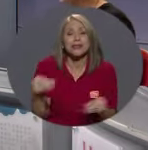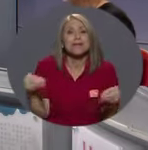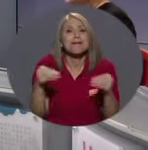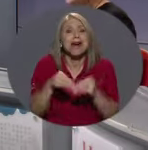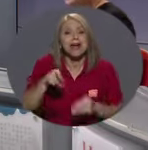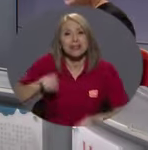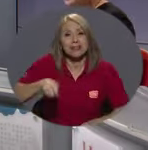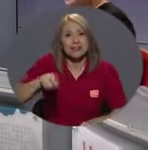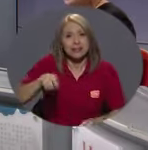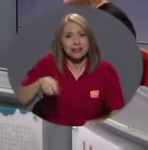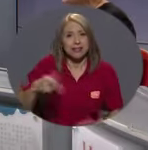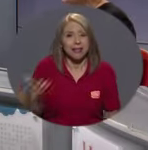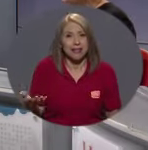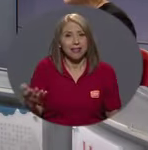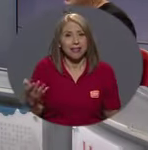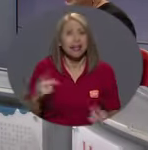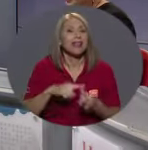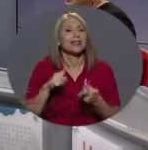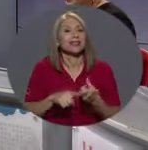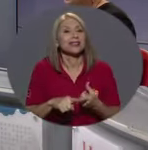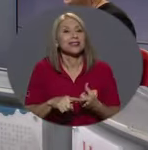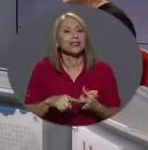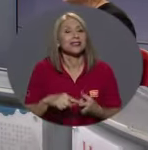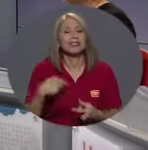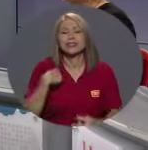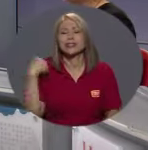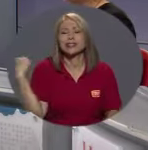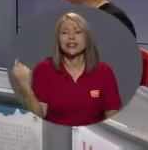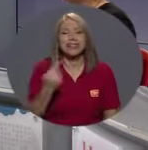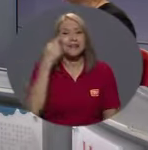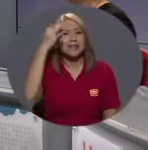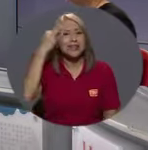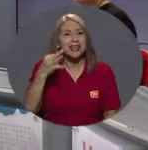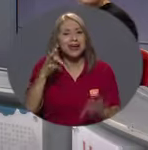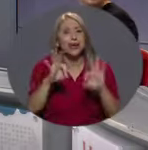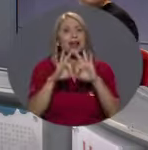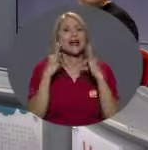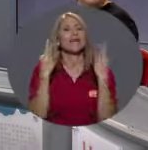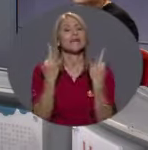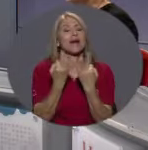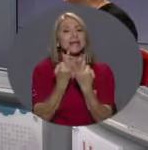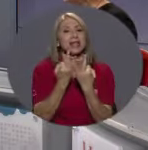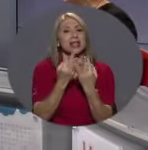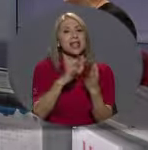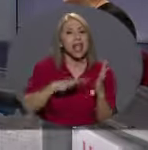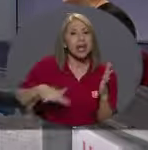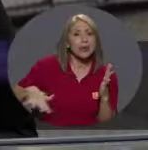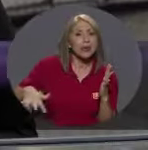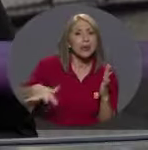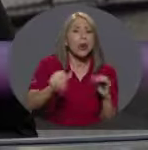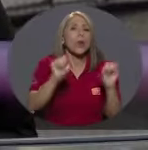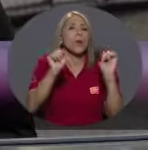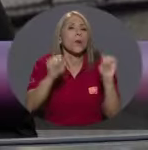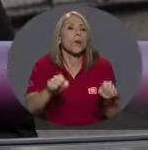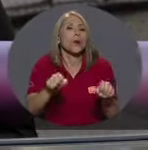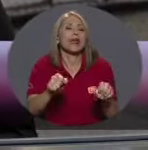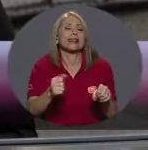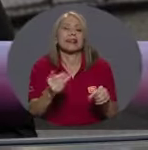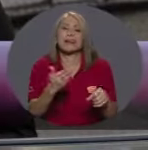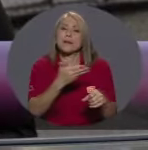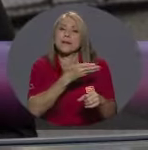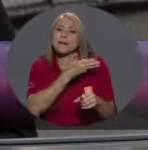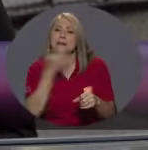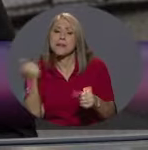necesidad de tenerlo. Entonces siempre he creído que la familia se puede convertir en mi mejor